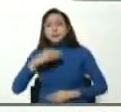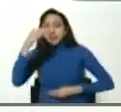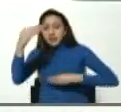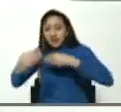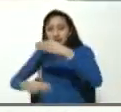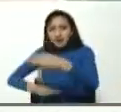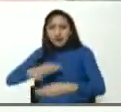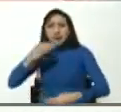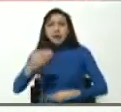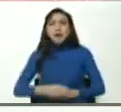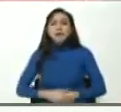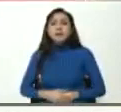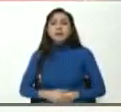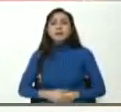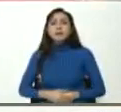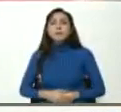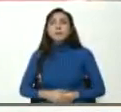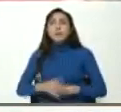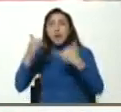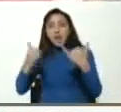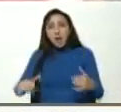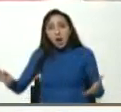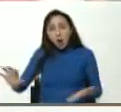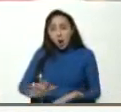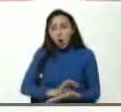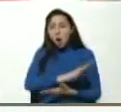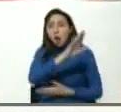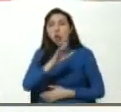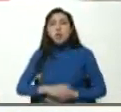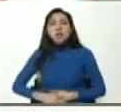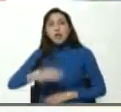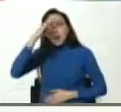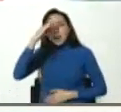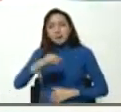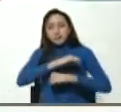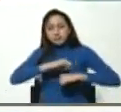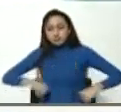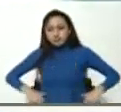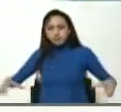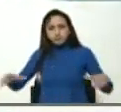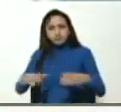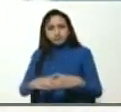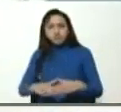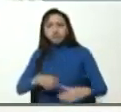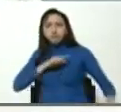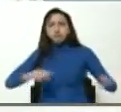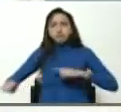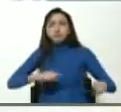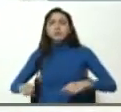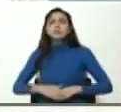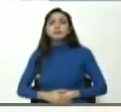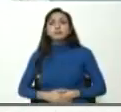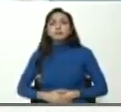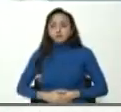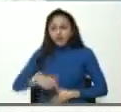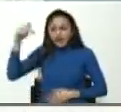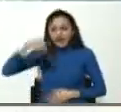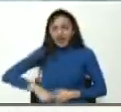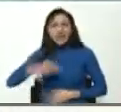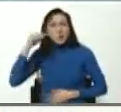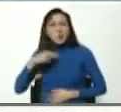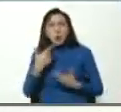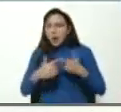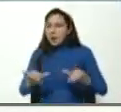de lo que hoy es la gloriosa fuerza armada nacional bolivariana la fuerza militar de bolívar